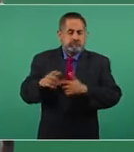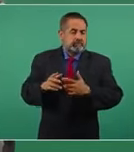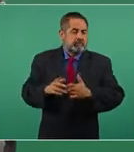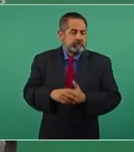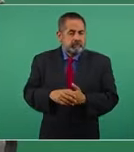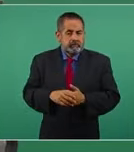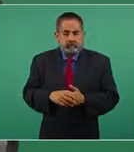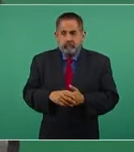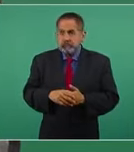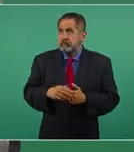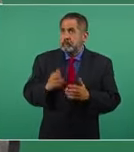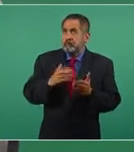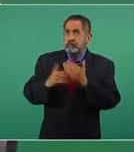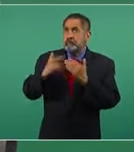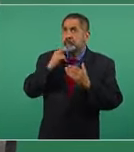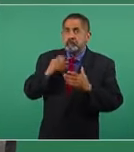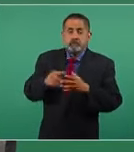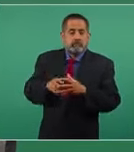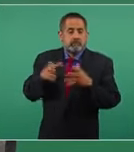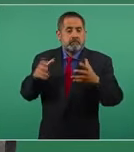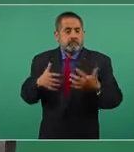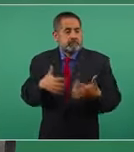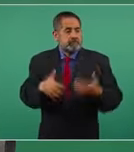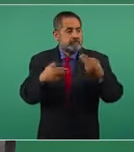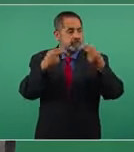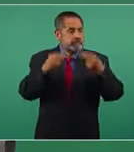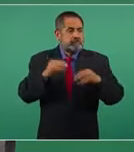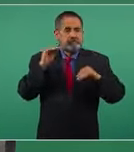con más desarrollo empresarial,